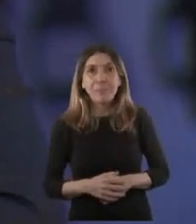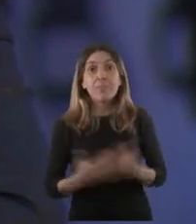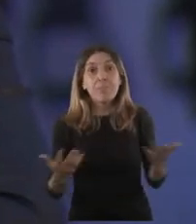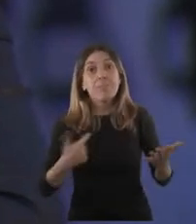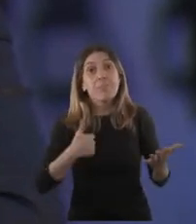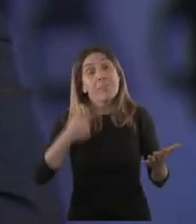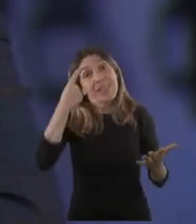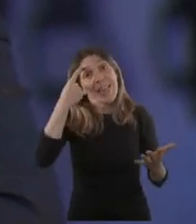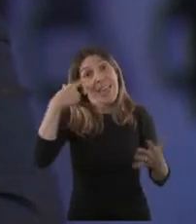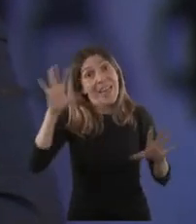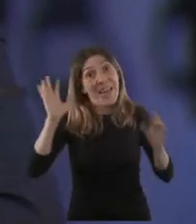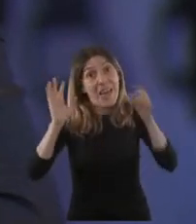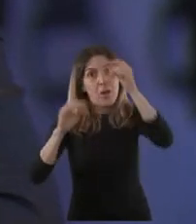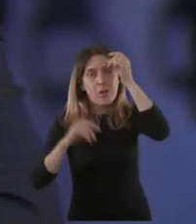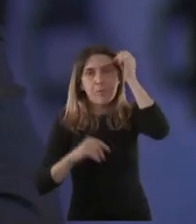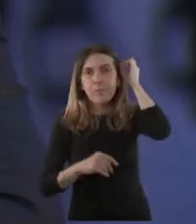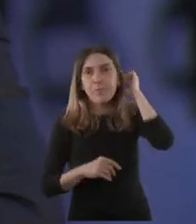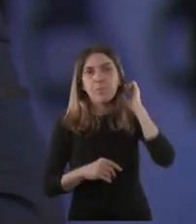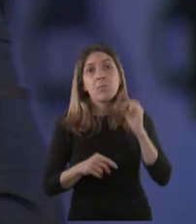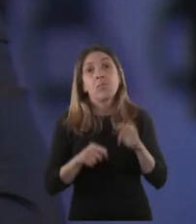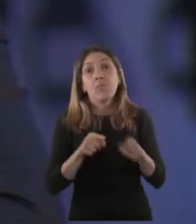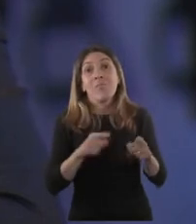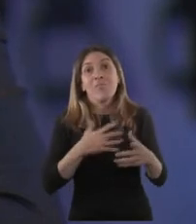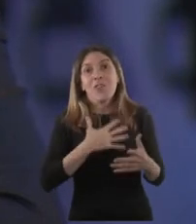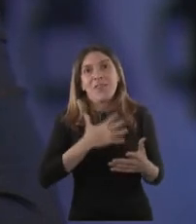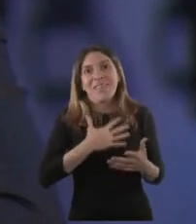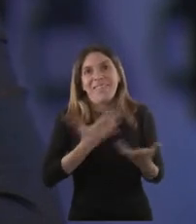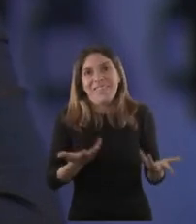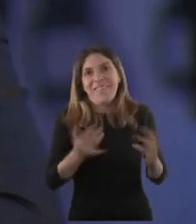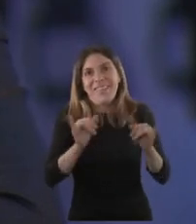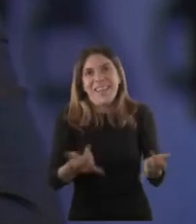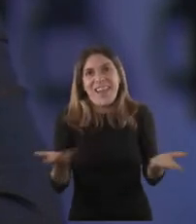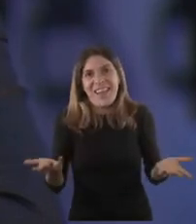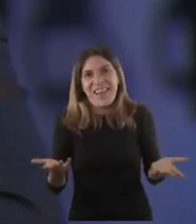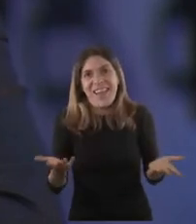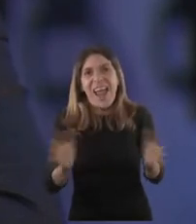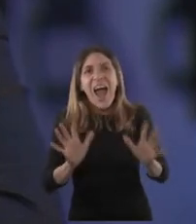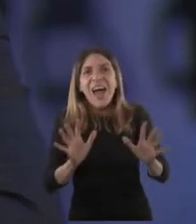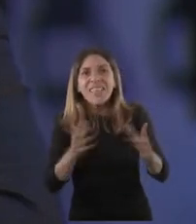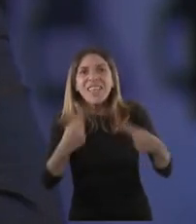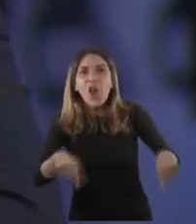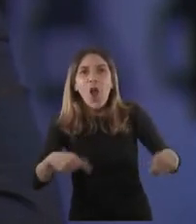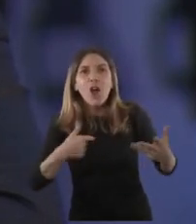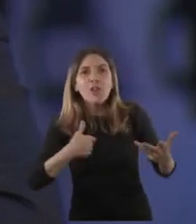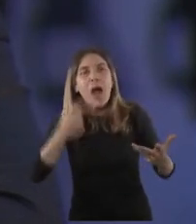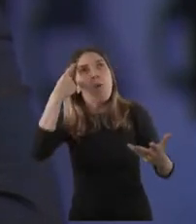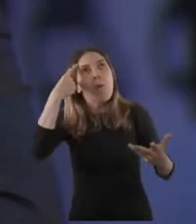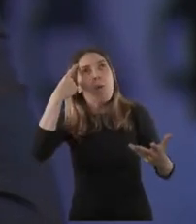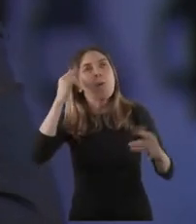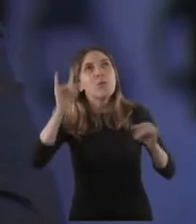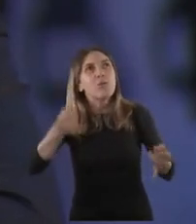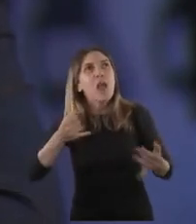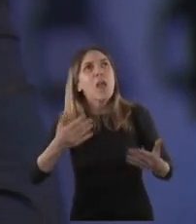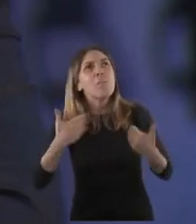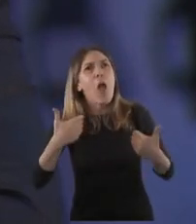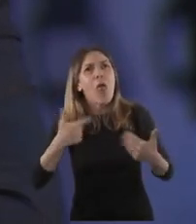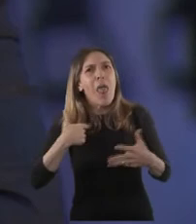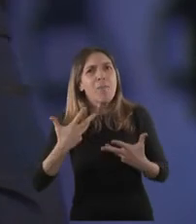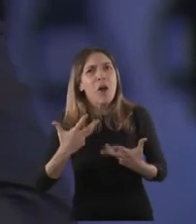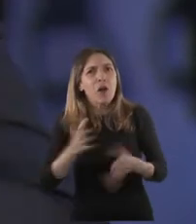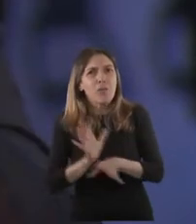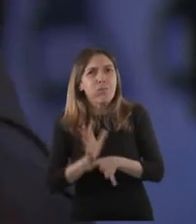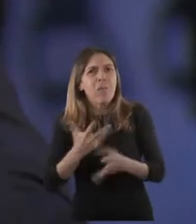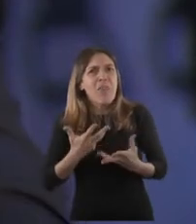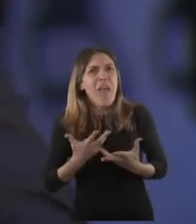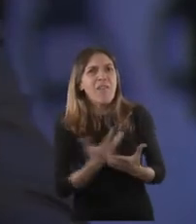Creo que estas son las cosas que nos entusiasman. Estas son las cosas que nos llevan claramente a plantear la defensa de